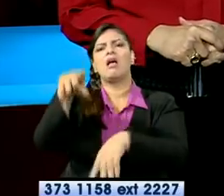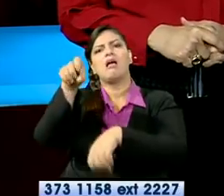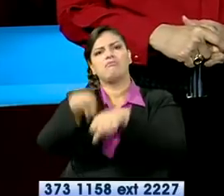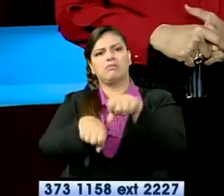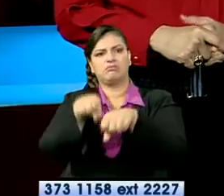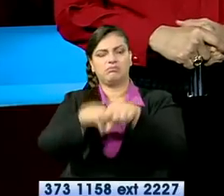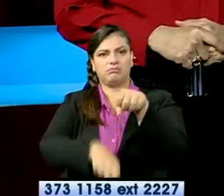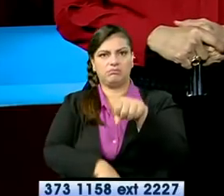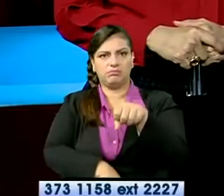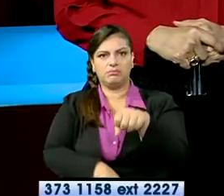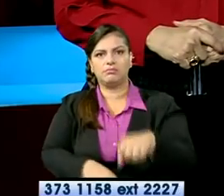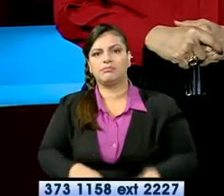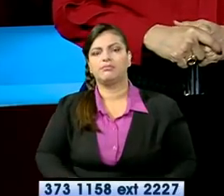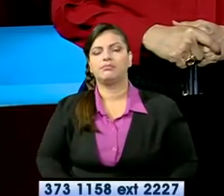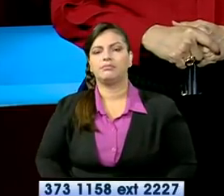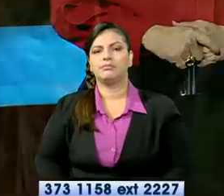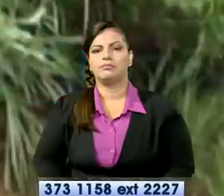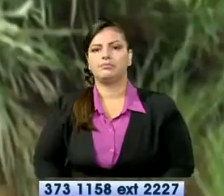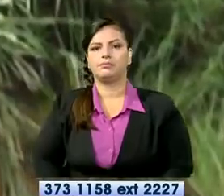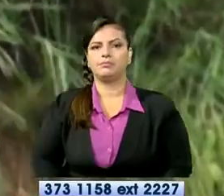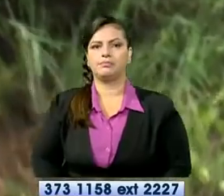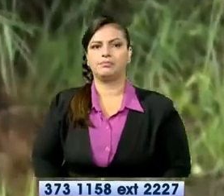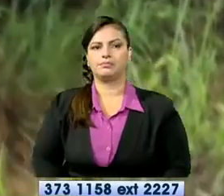Veamos el reporte.